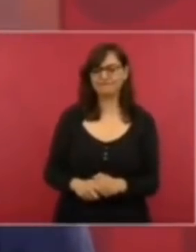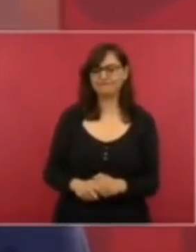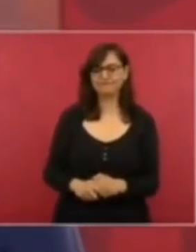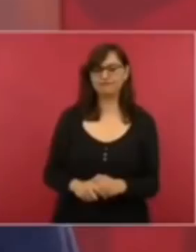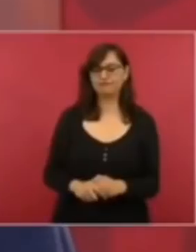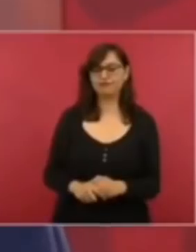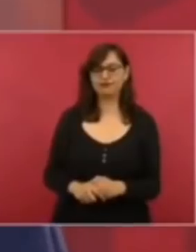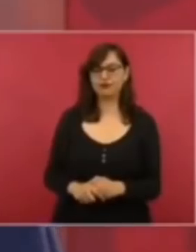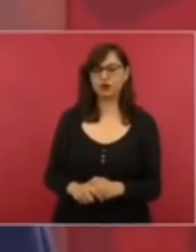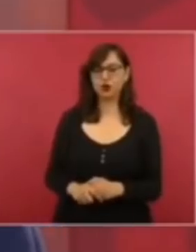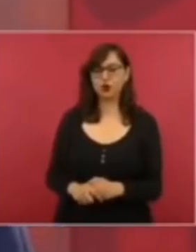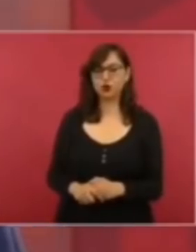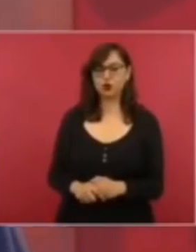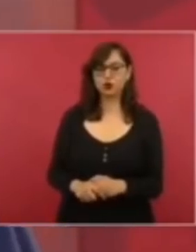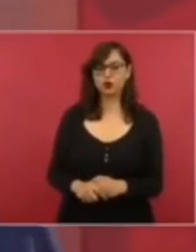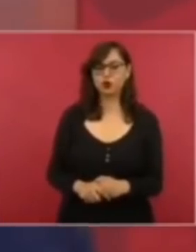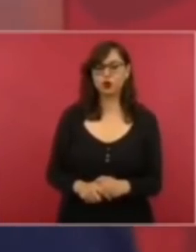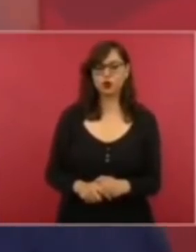s